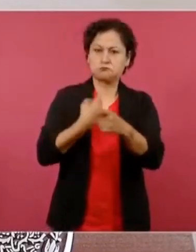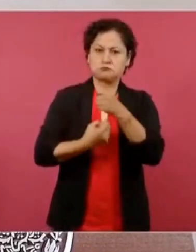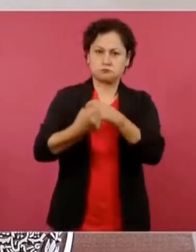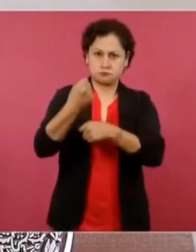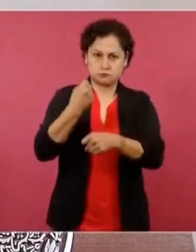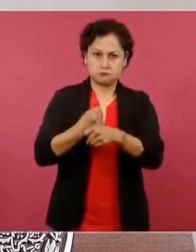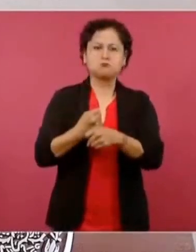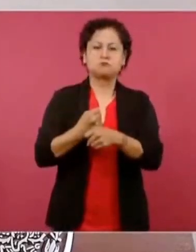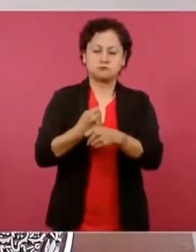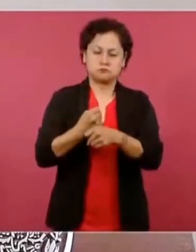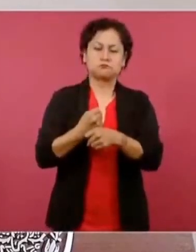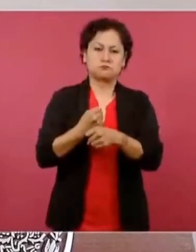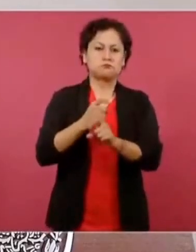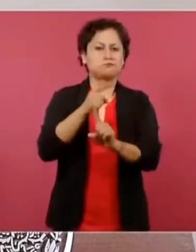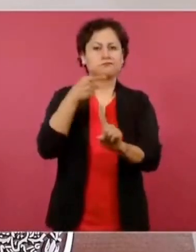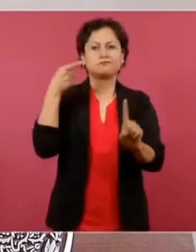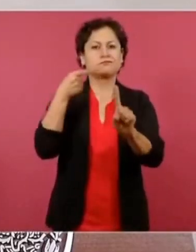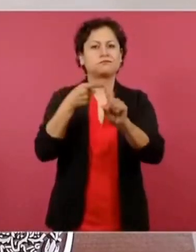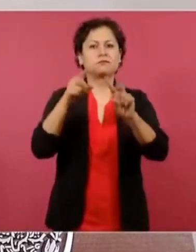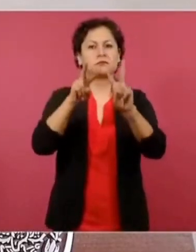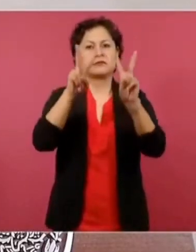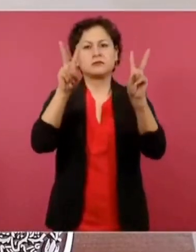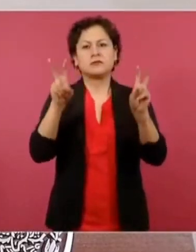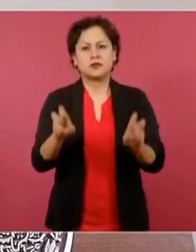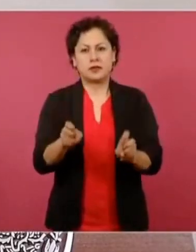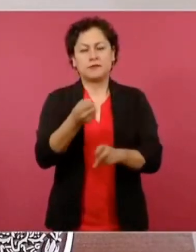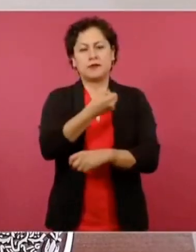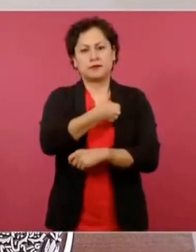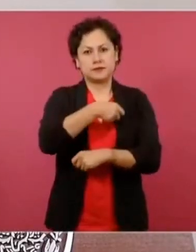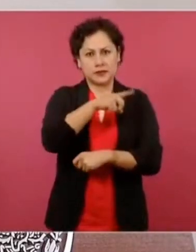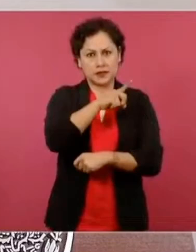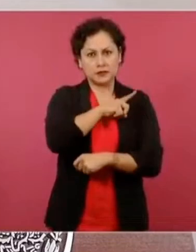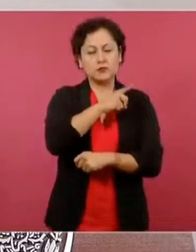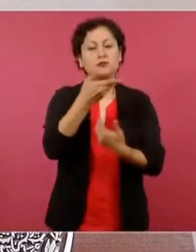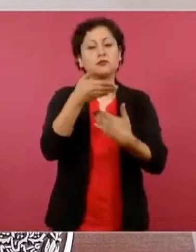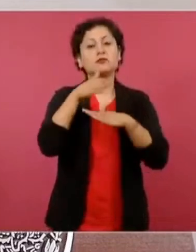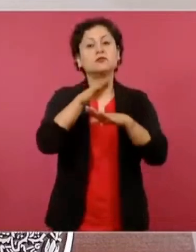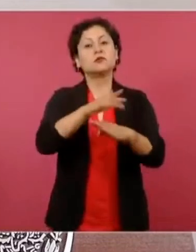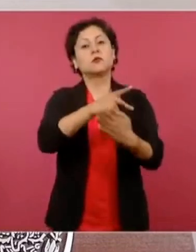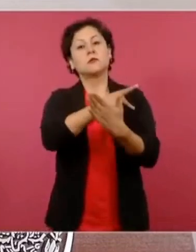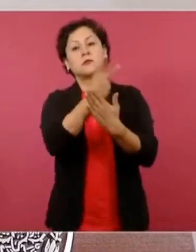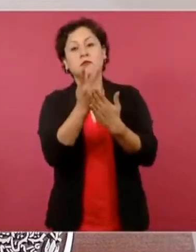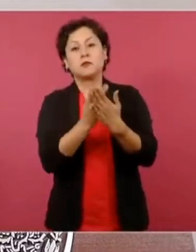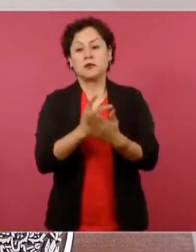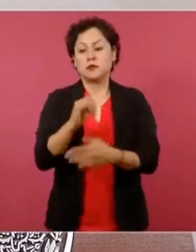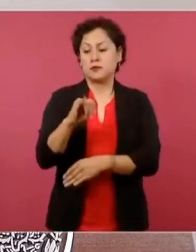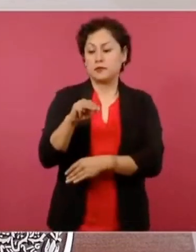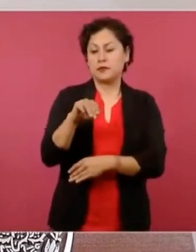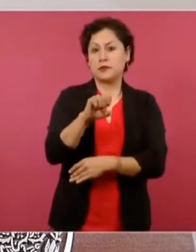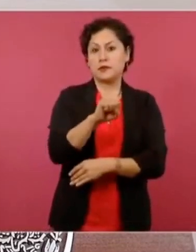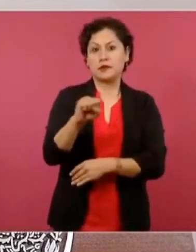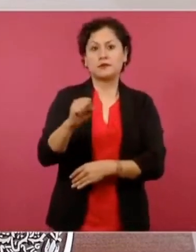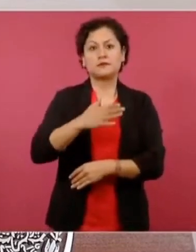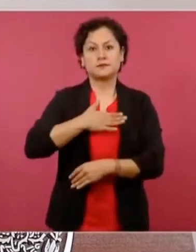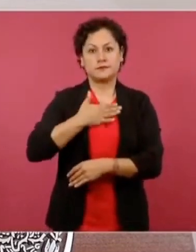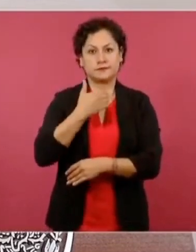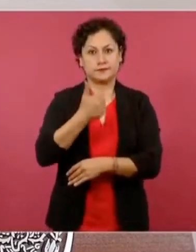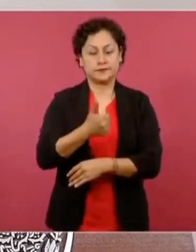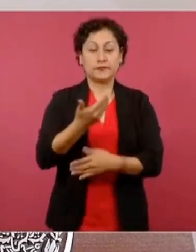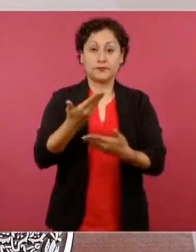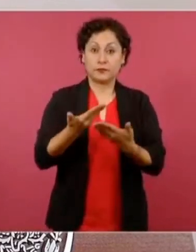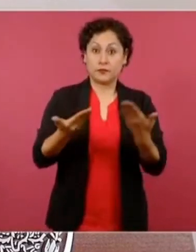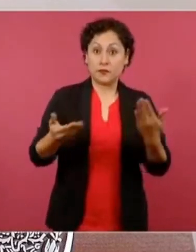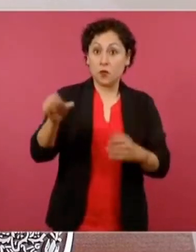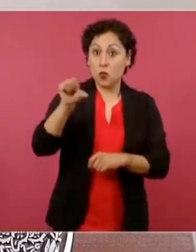particular sobre los logros del IMSS Bienestar. En esta ocasión trataremos dos temas